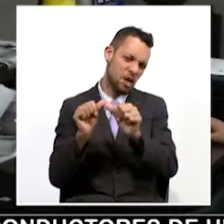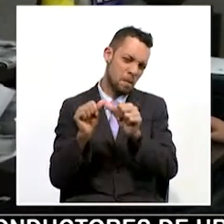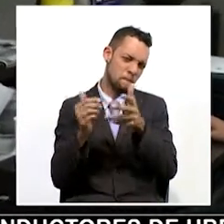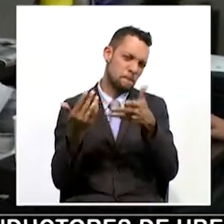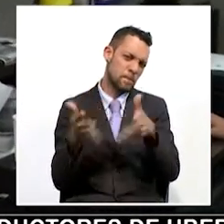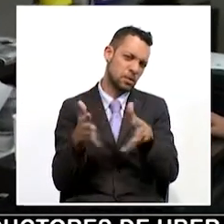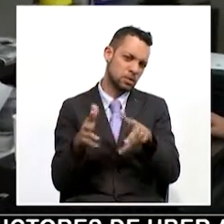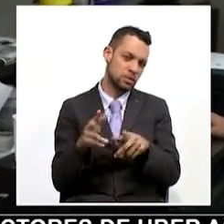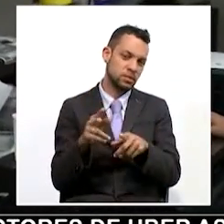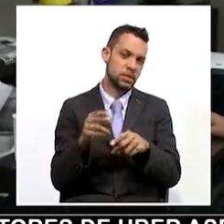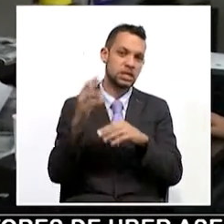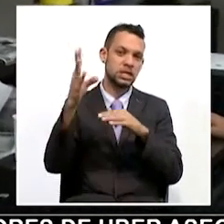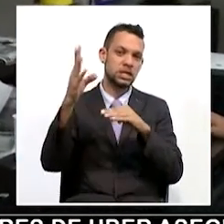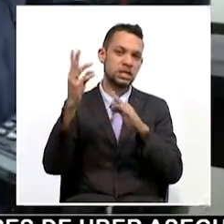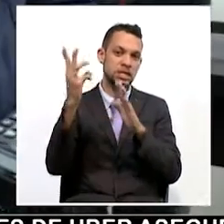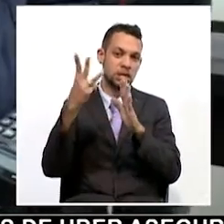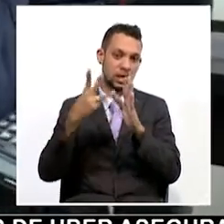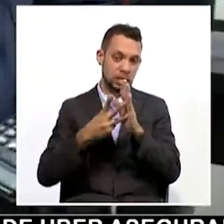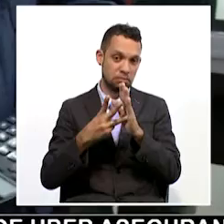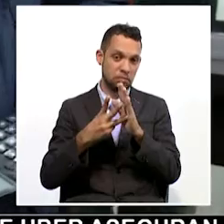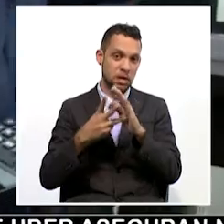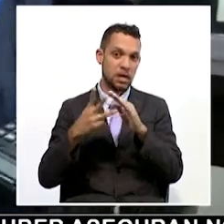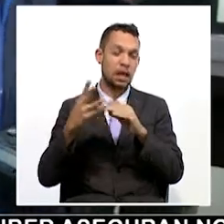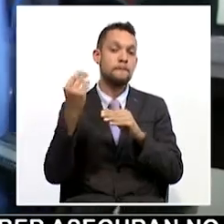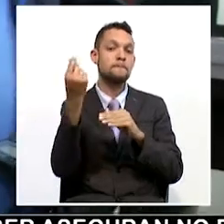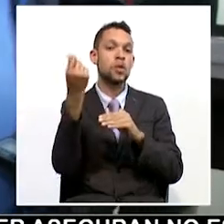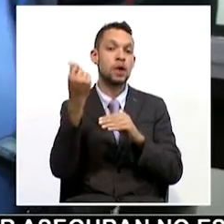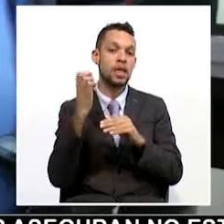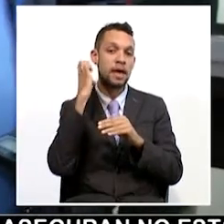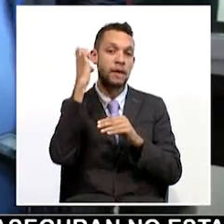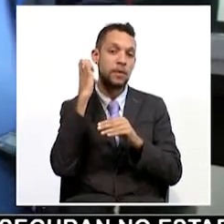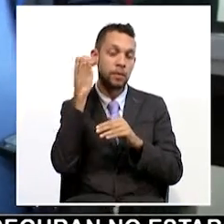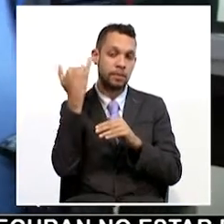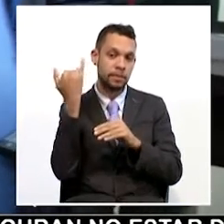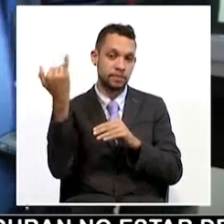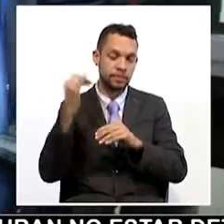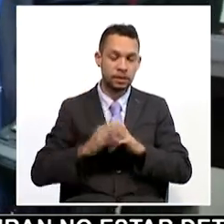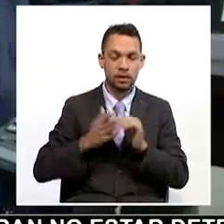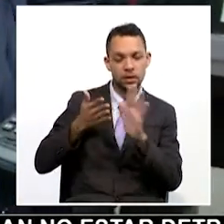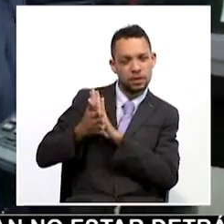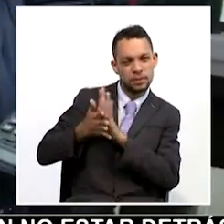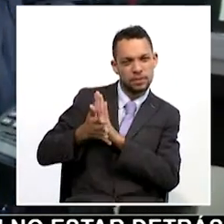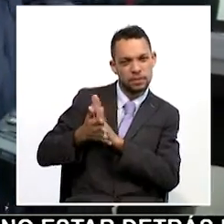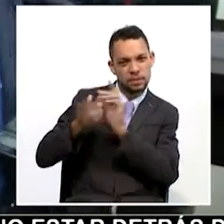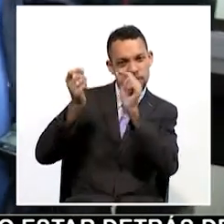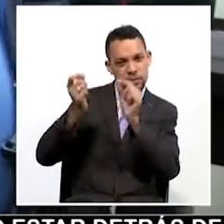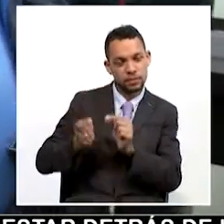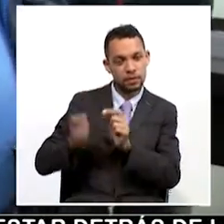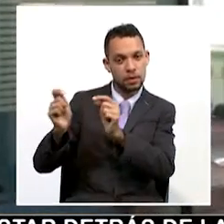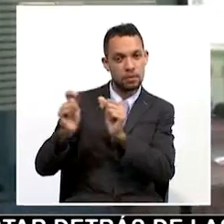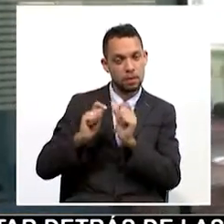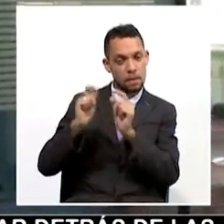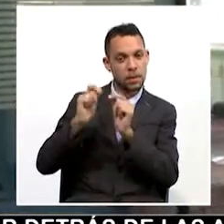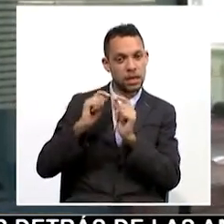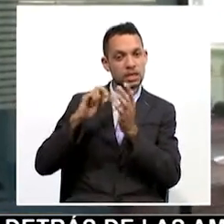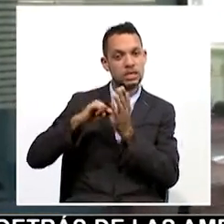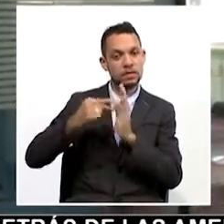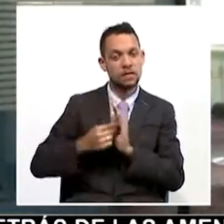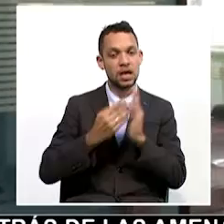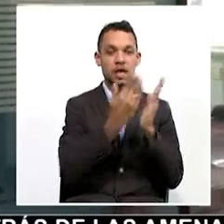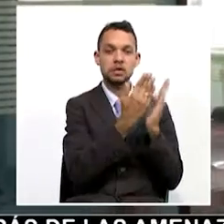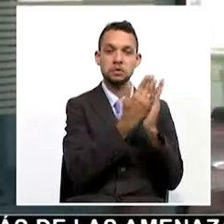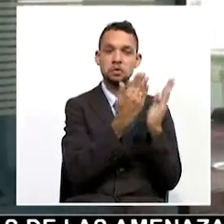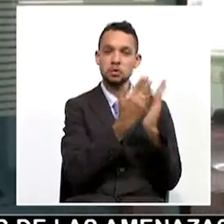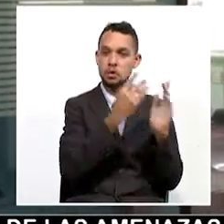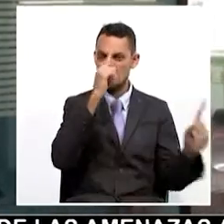por ahí $2,000 o $3,000 de euros. Cuando un colombiano recibe remesas, en su mayor medida la destina a educación y vivienda. Me parece muy